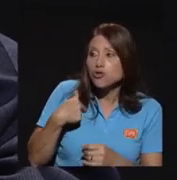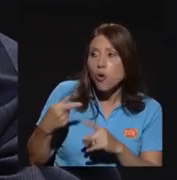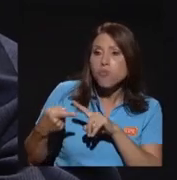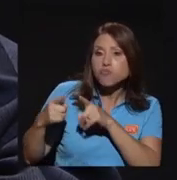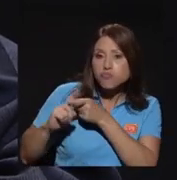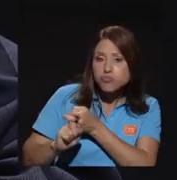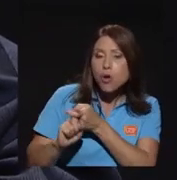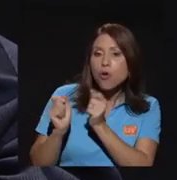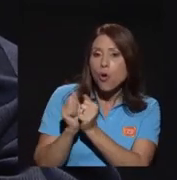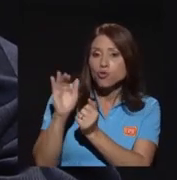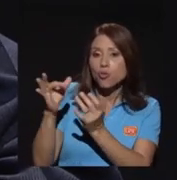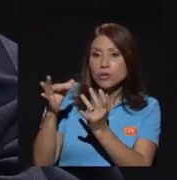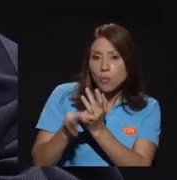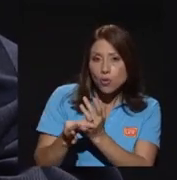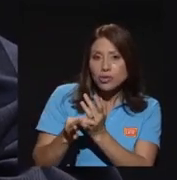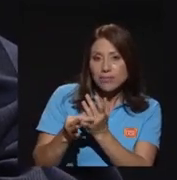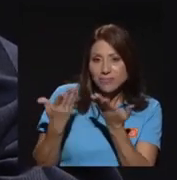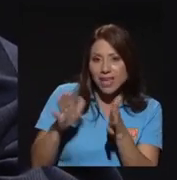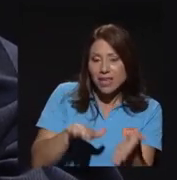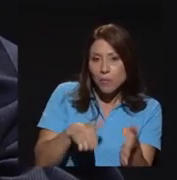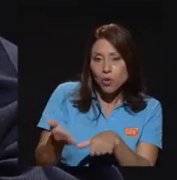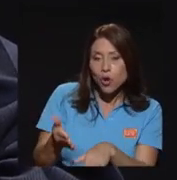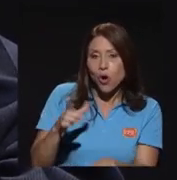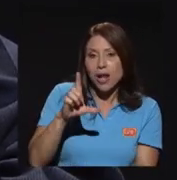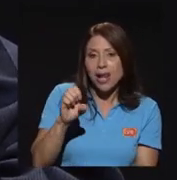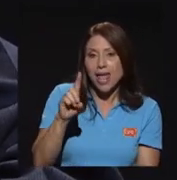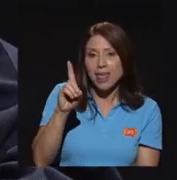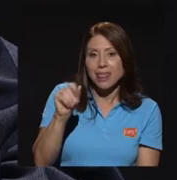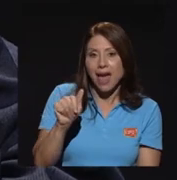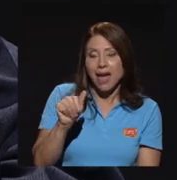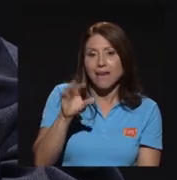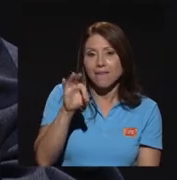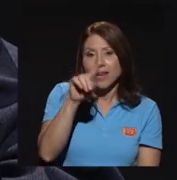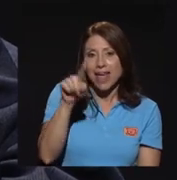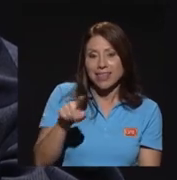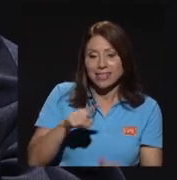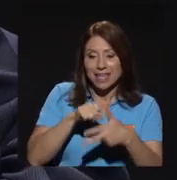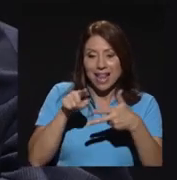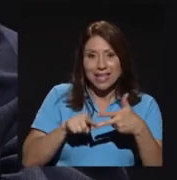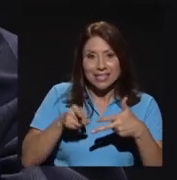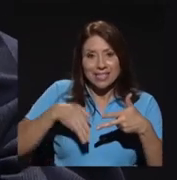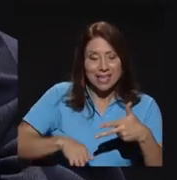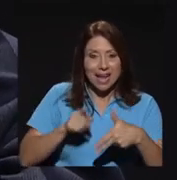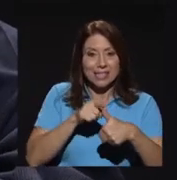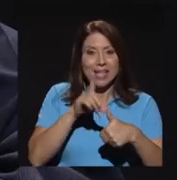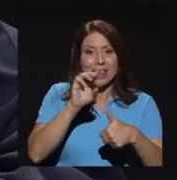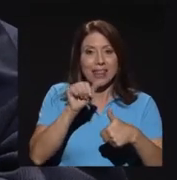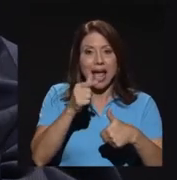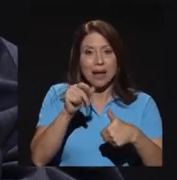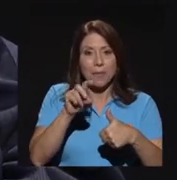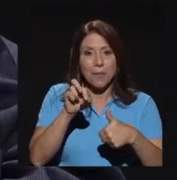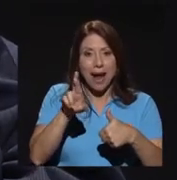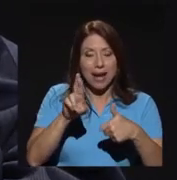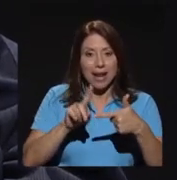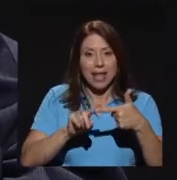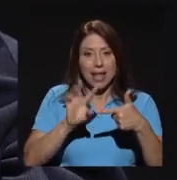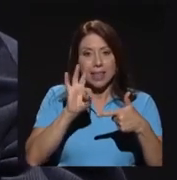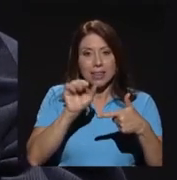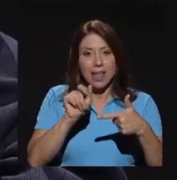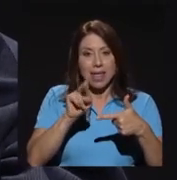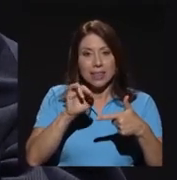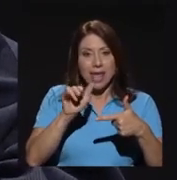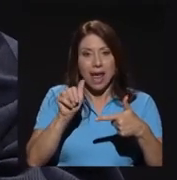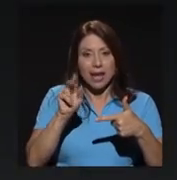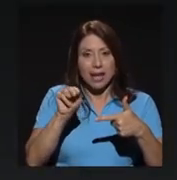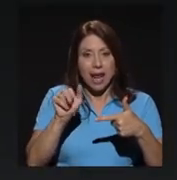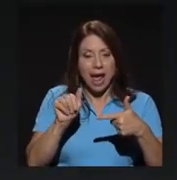y bailó y a las hijas también a los decididos normal tatiana y gabriel a una familia muy